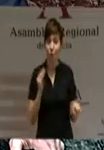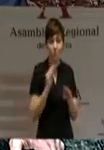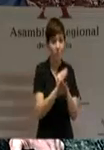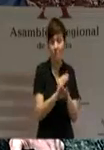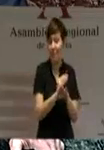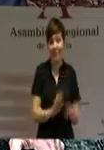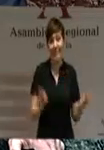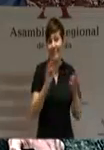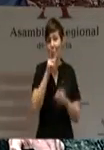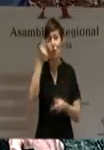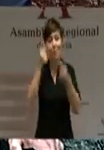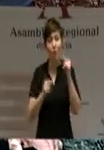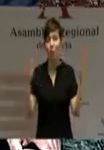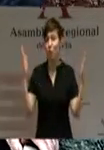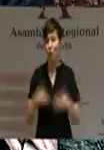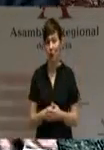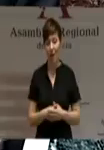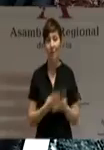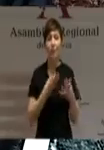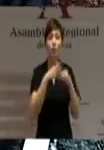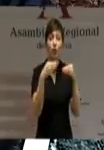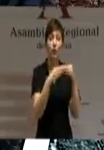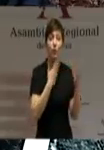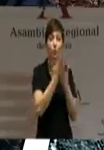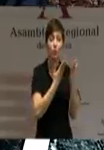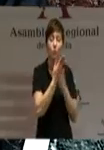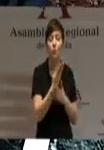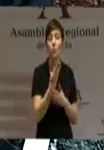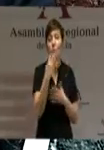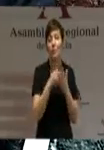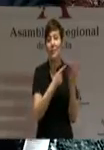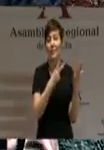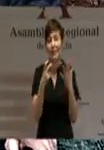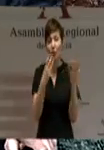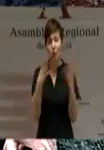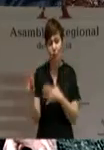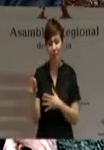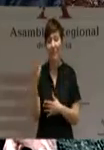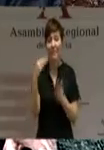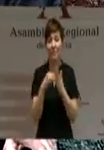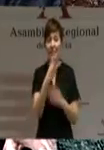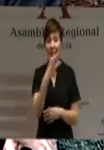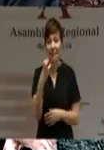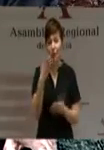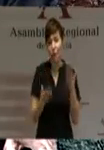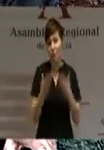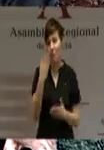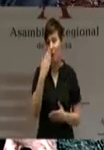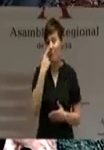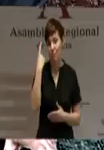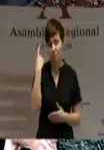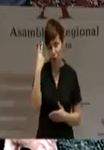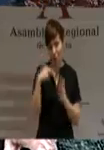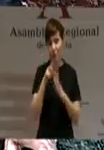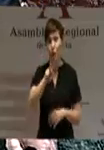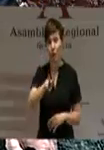que el número de solicitudes en el año 2013 ha sido de 4.790 frente a los 3.300 del año 2012. Así ha